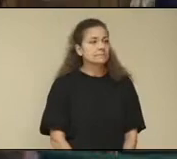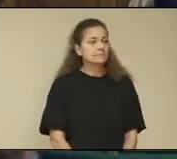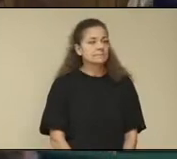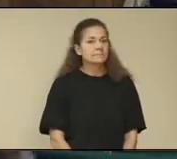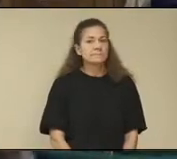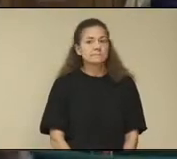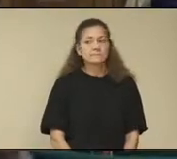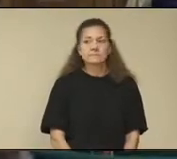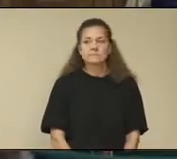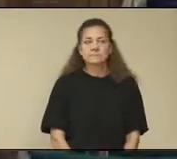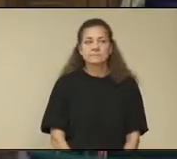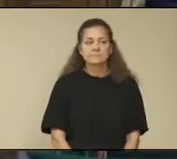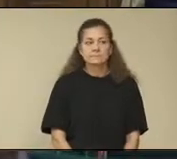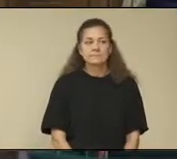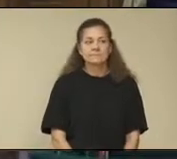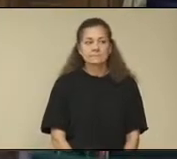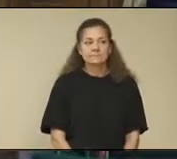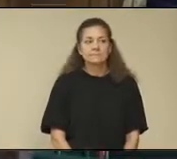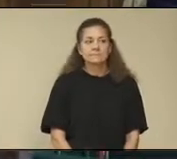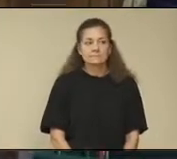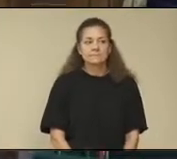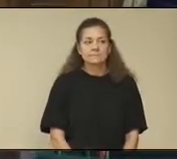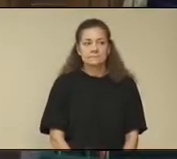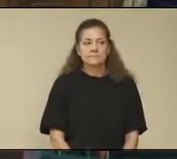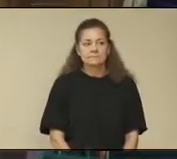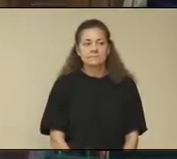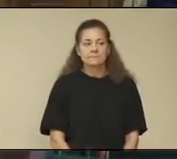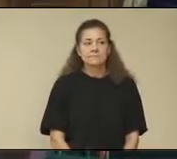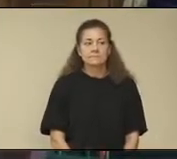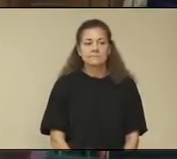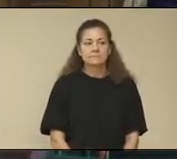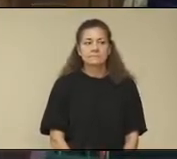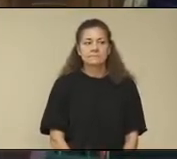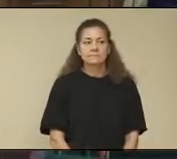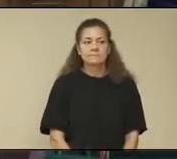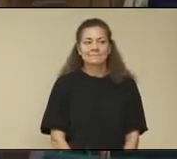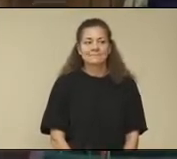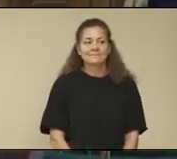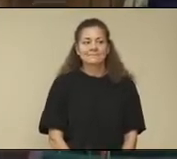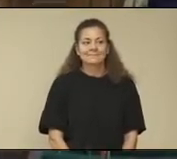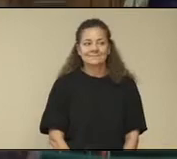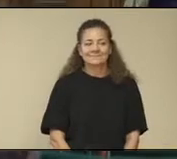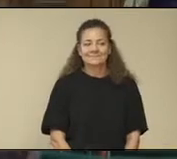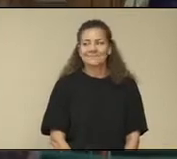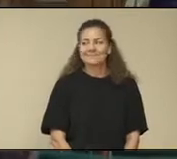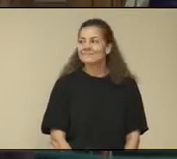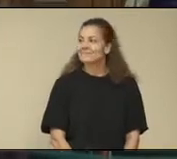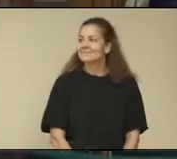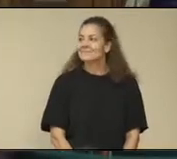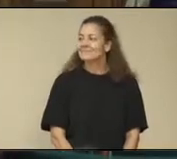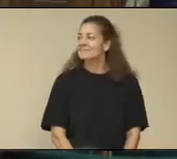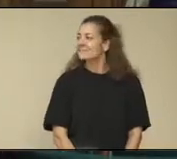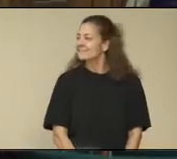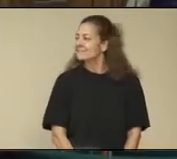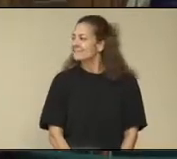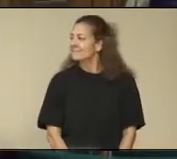¿Son europeos? No, yo diría que financian en Europa también, pero son americanos.